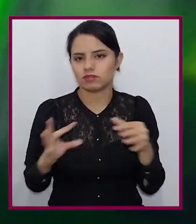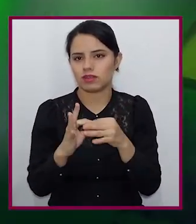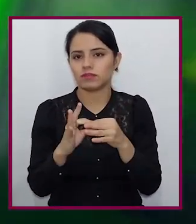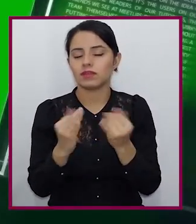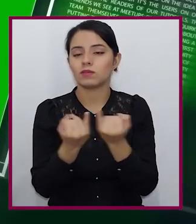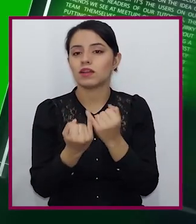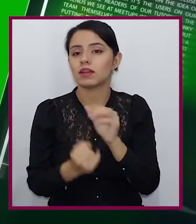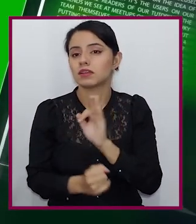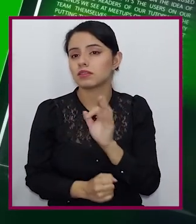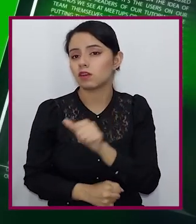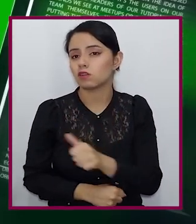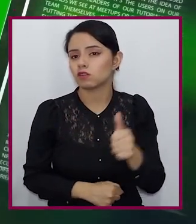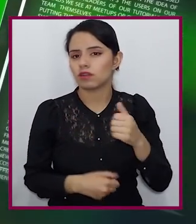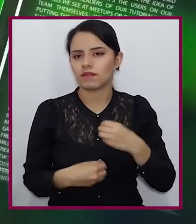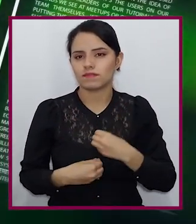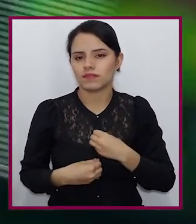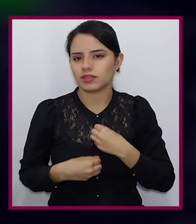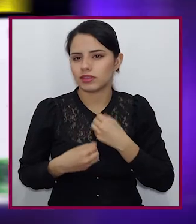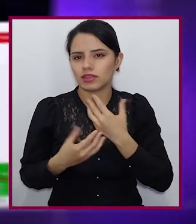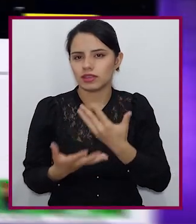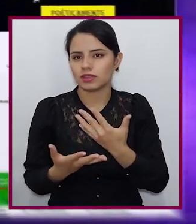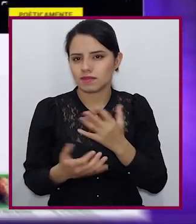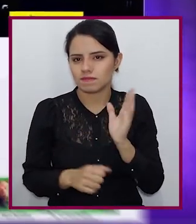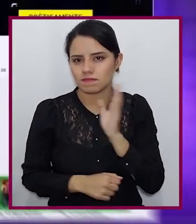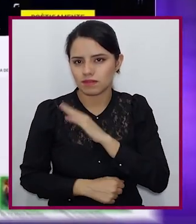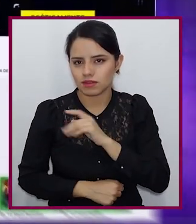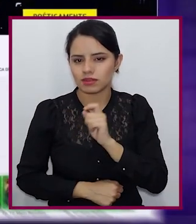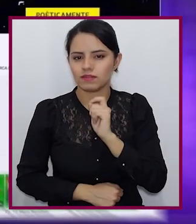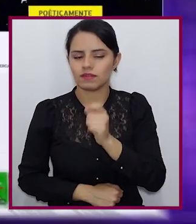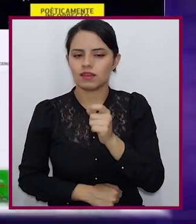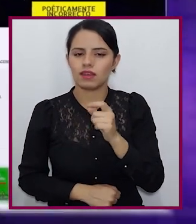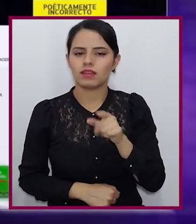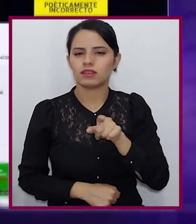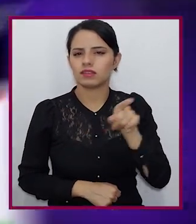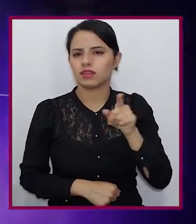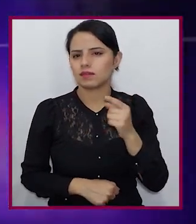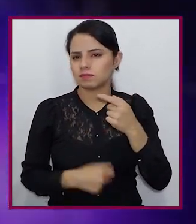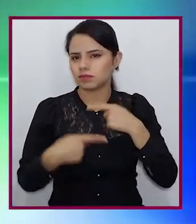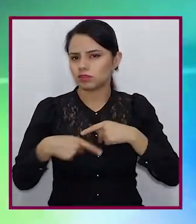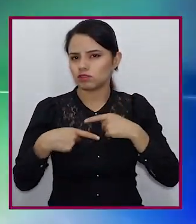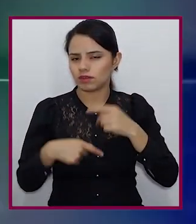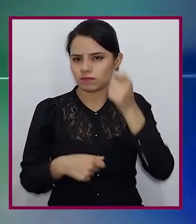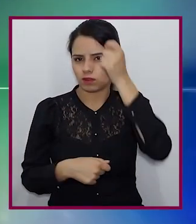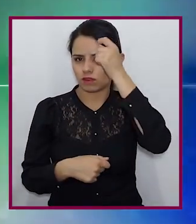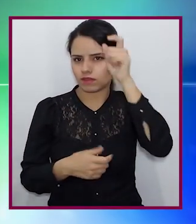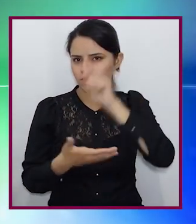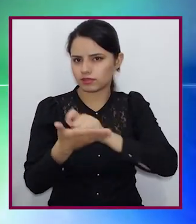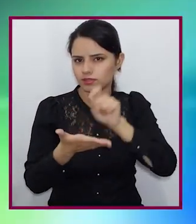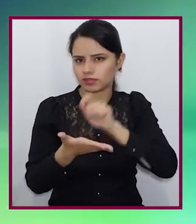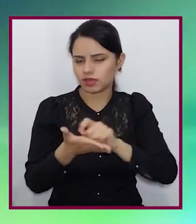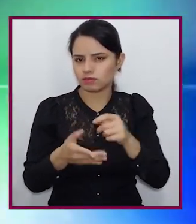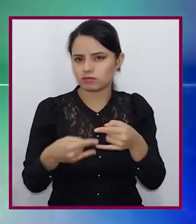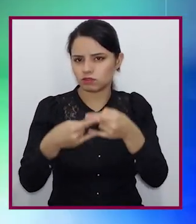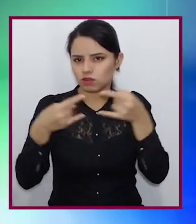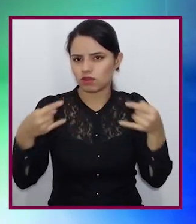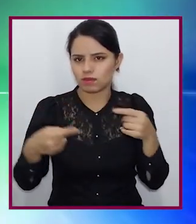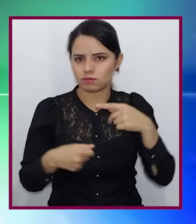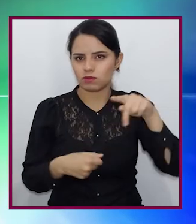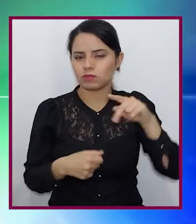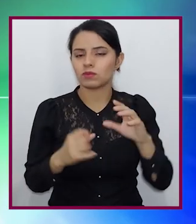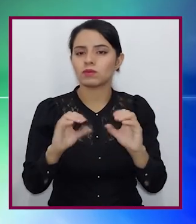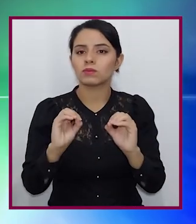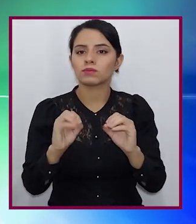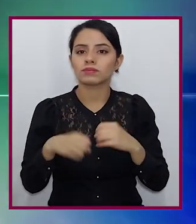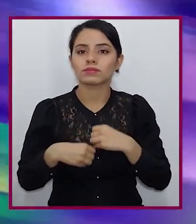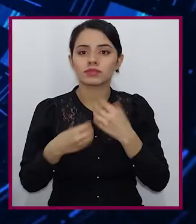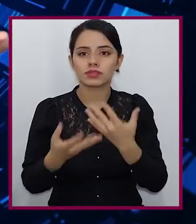literatura. También les puede interesar Poéticamente Incorrecto, que habla sobre biografías de escritores importantes o datos curiosos